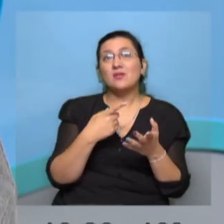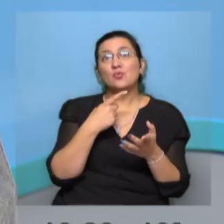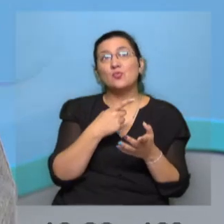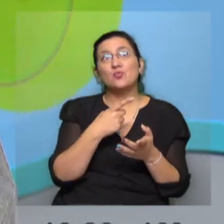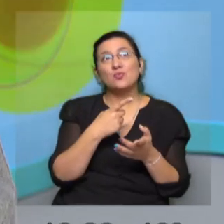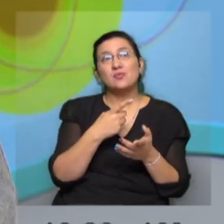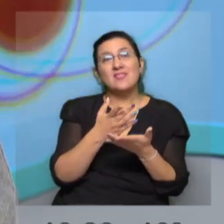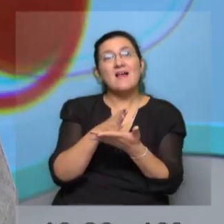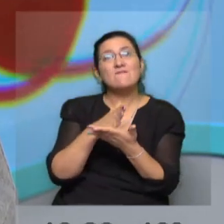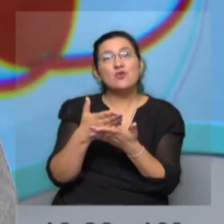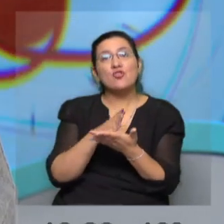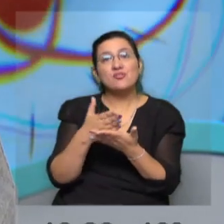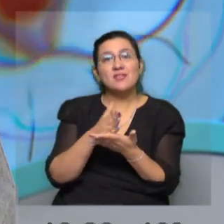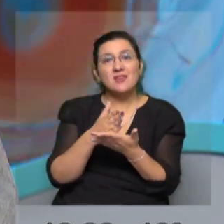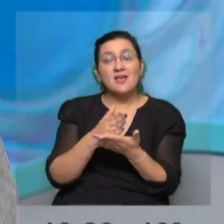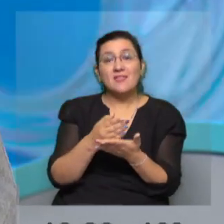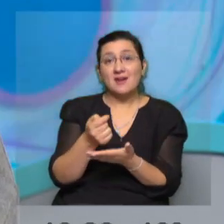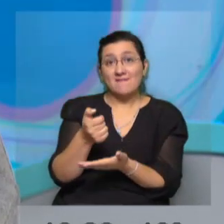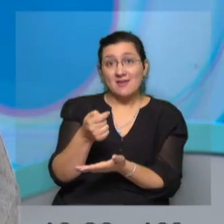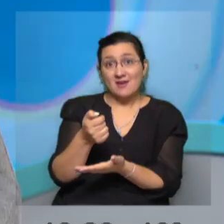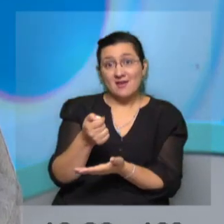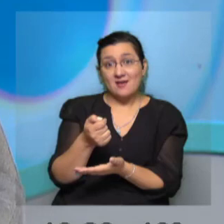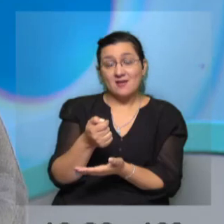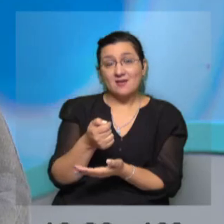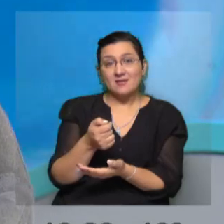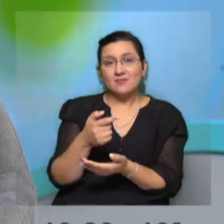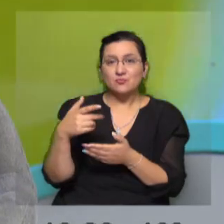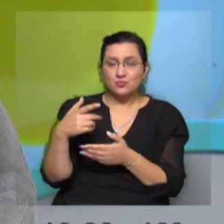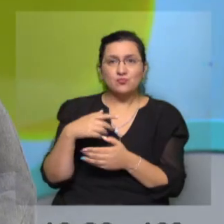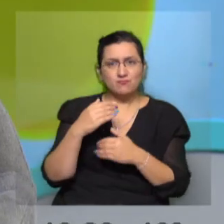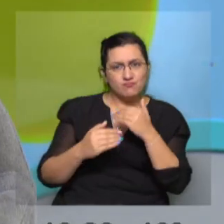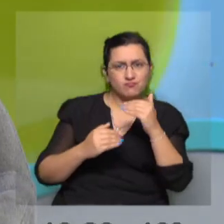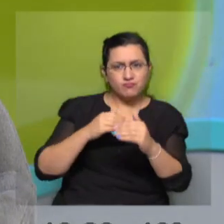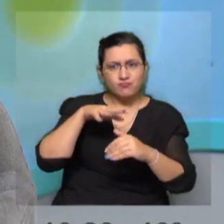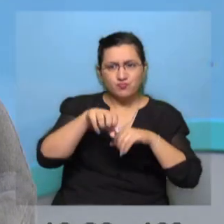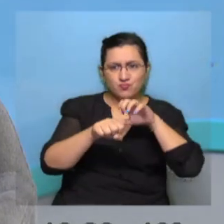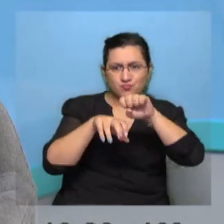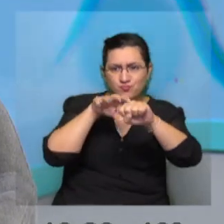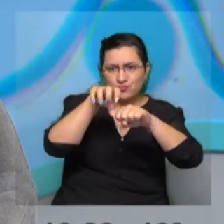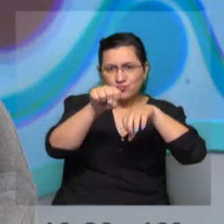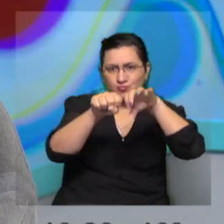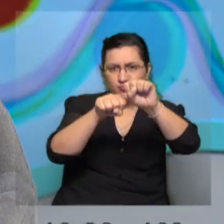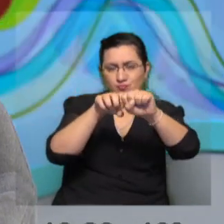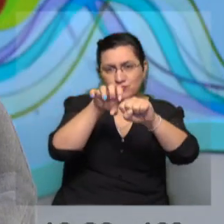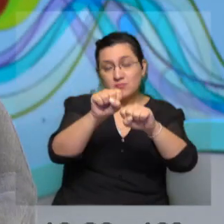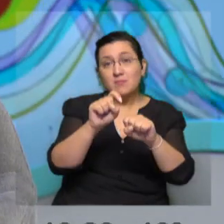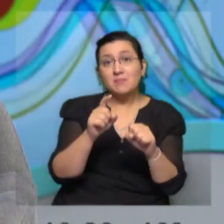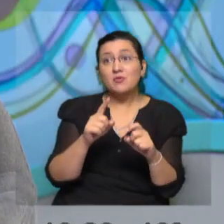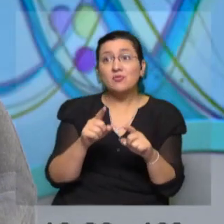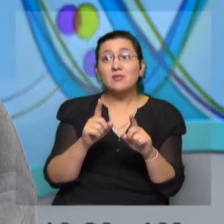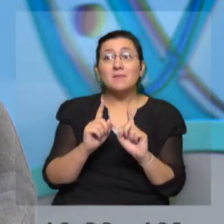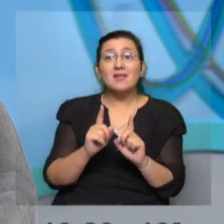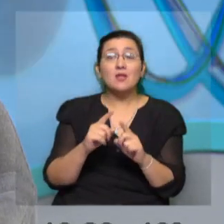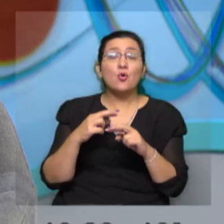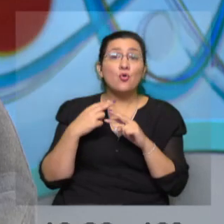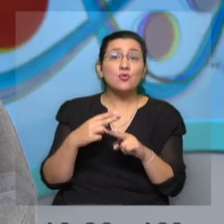aquel frontera de Rivera, has hecho un camino importante. Pero a veces quedan esas cosas, como esa unión de aquel plantel